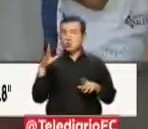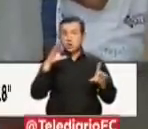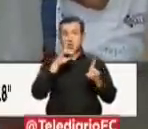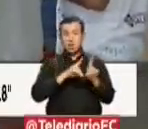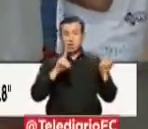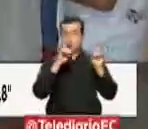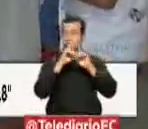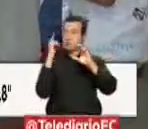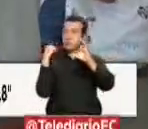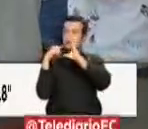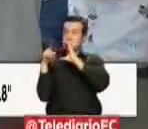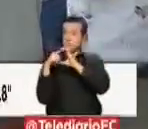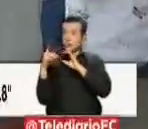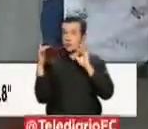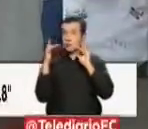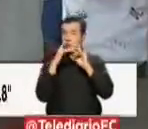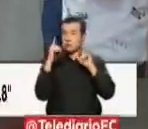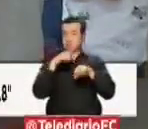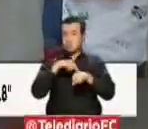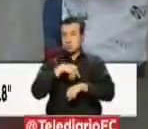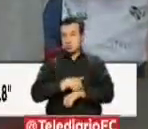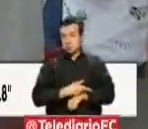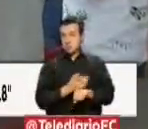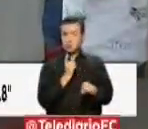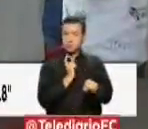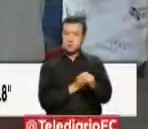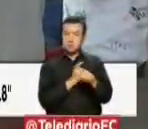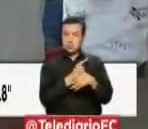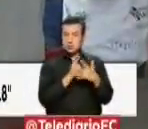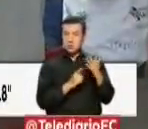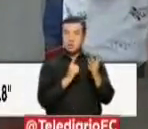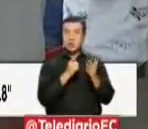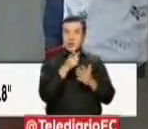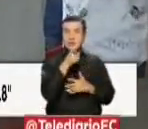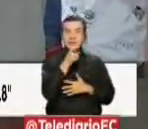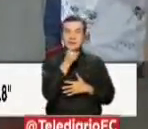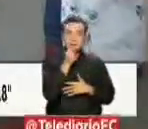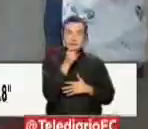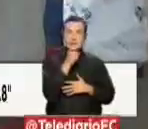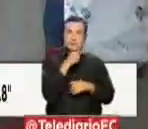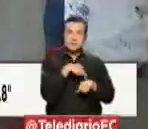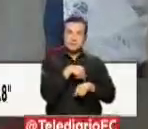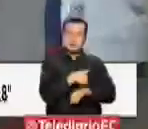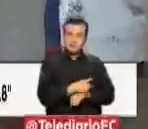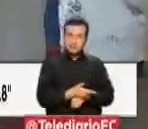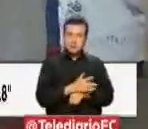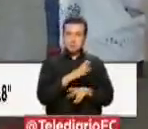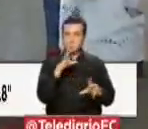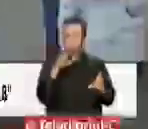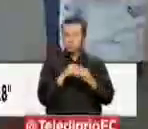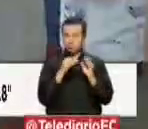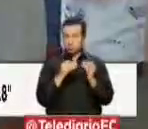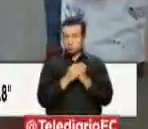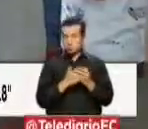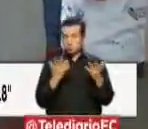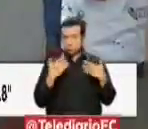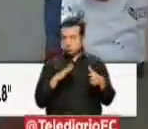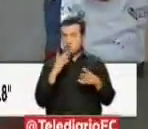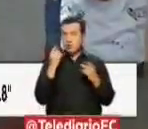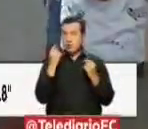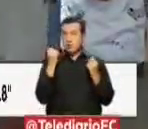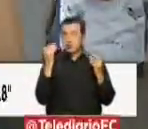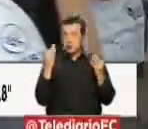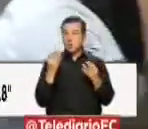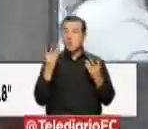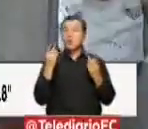datos tenga una larga duración, tenga ciertas especificaciones, que la batería dure, que los datos que se envían sean encriptados y sobre todo los costos.